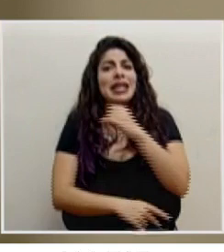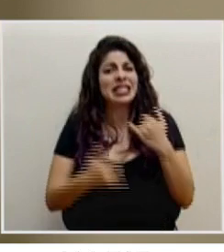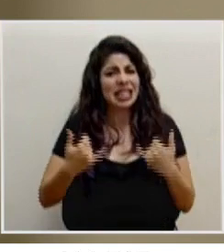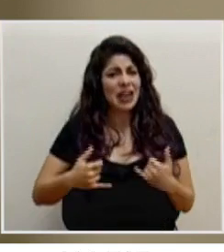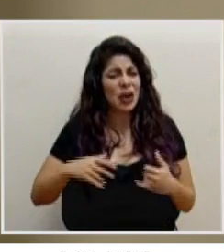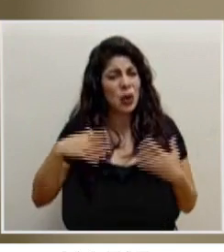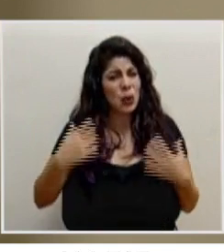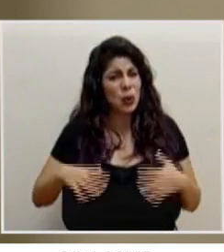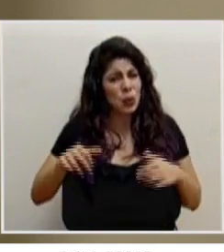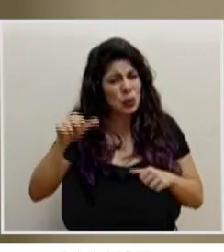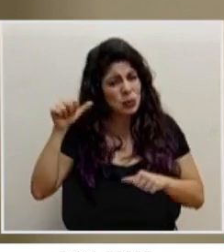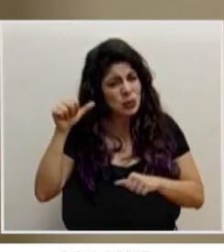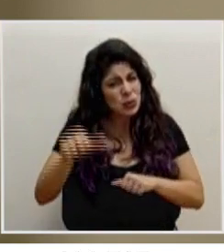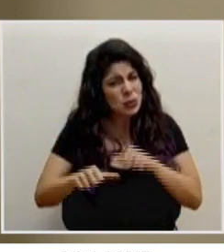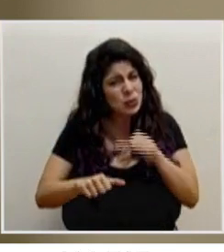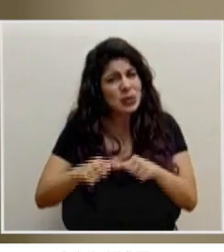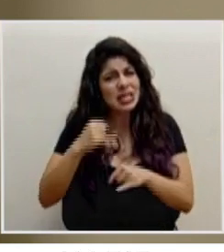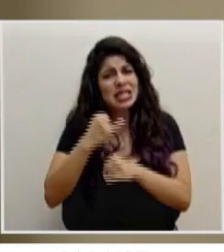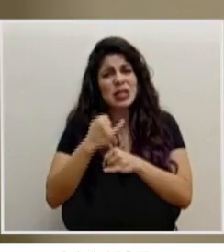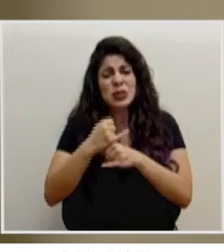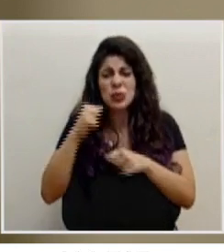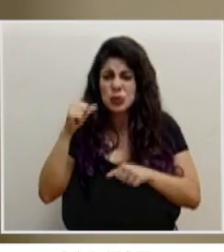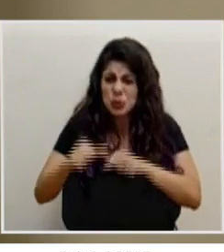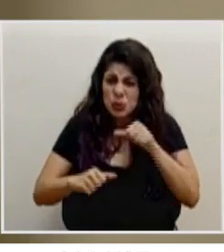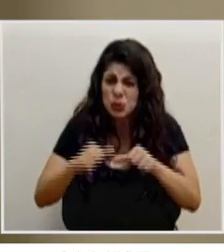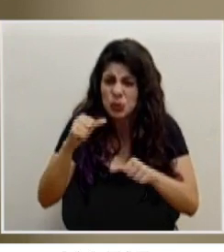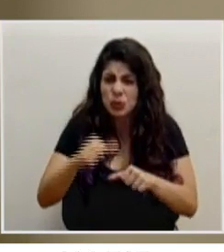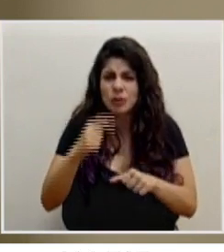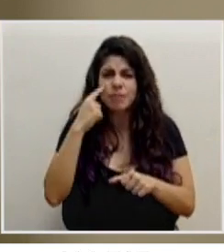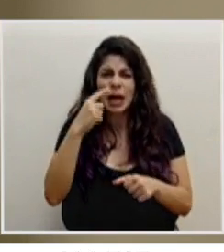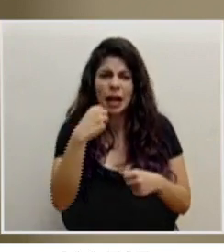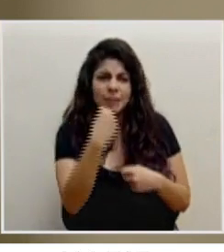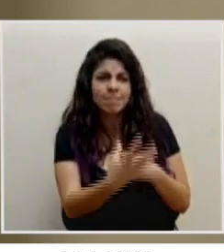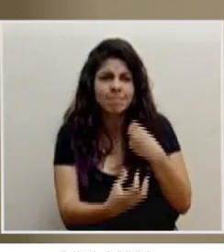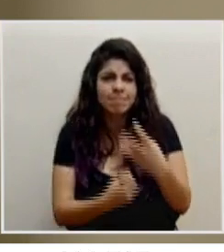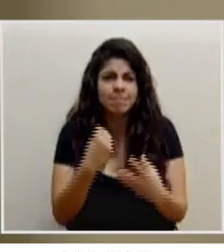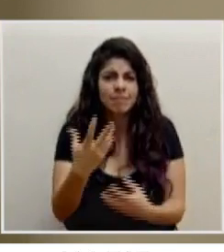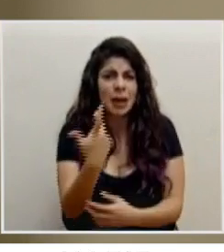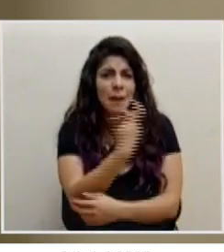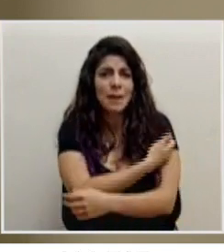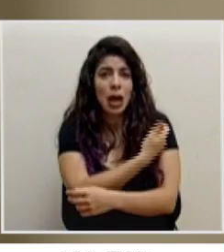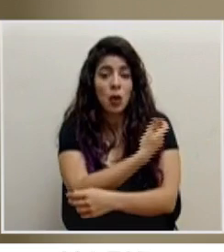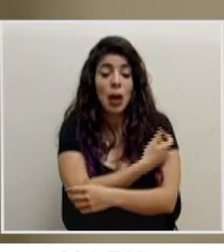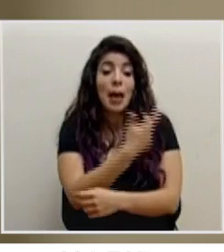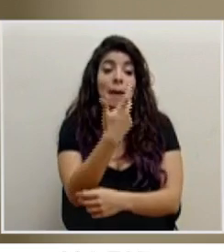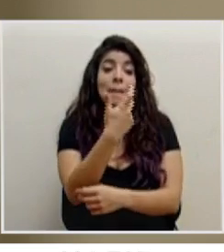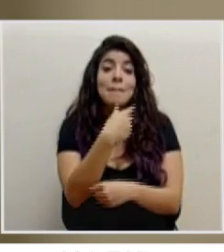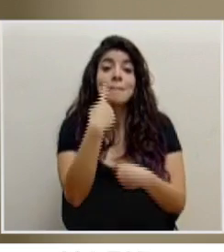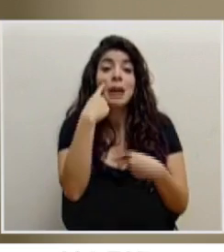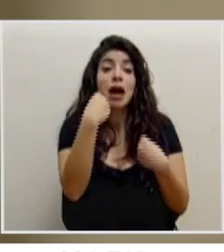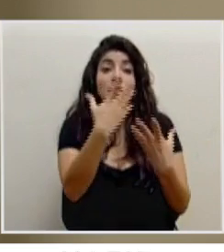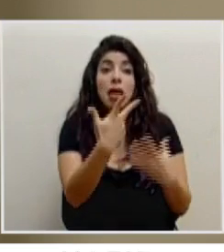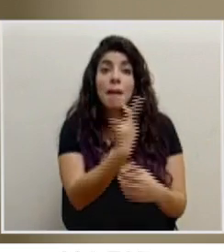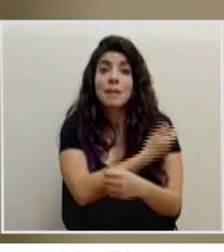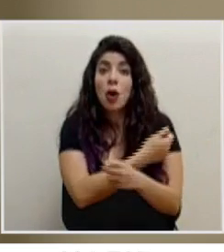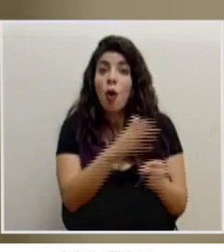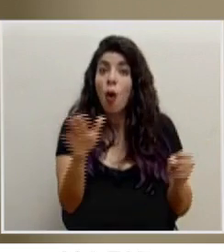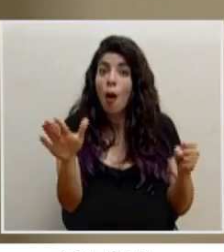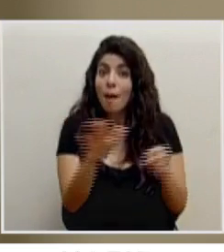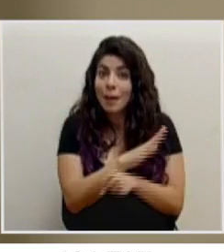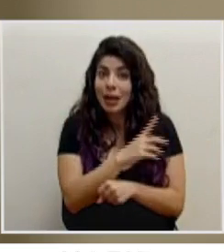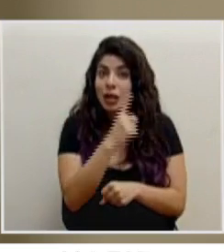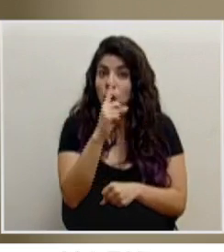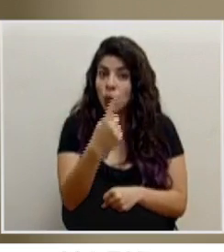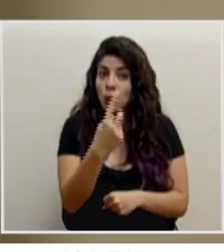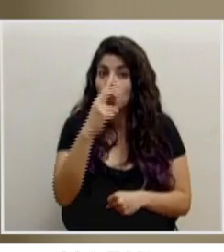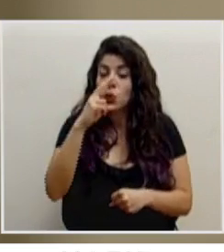esfuerzo importante, y a nivel de la institución para poder brindar esa vacunación, tanto para brindar el esquema completo, ¿verdad?, que es el que asegura